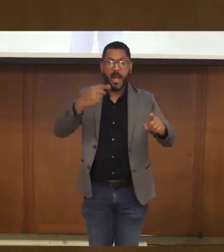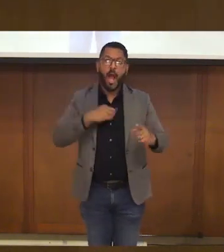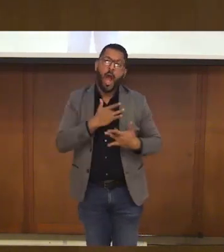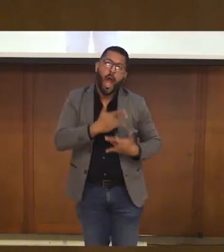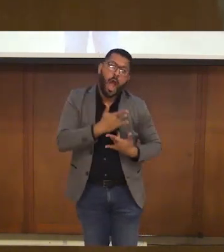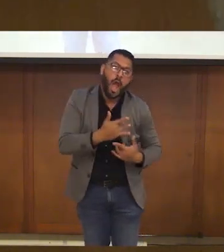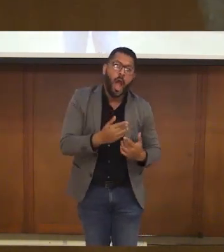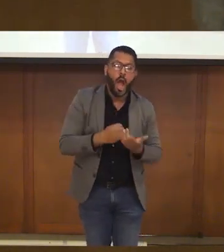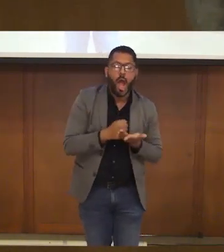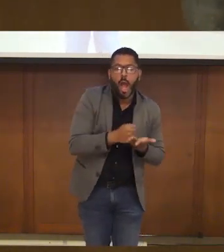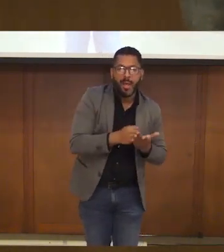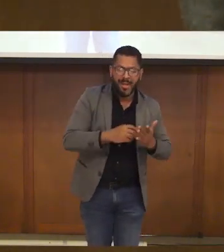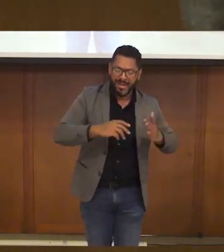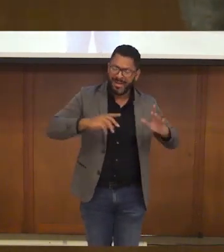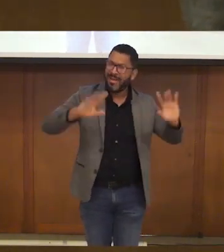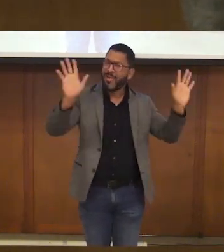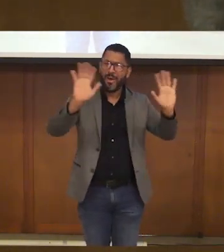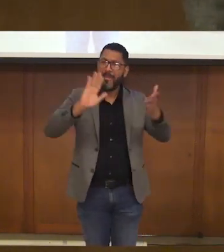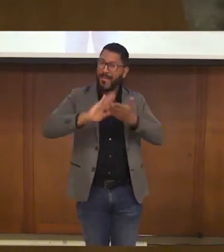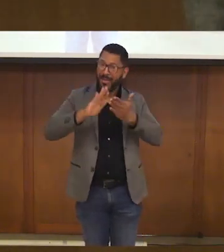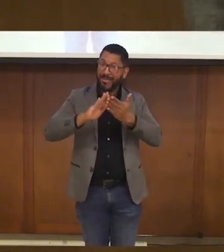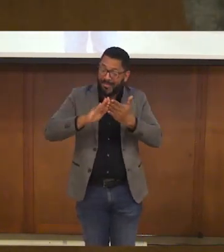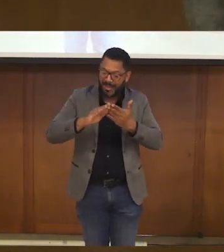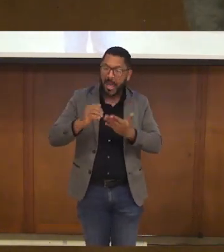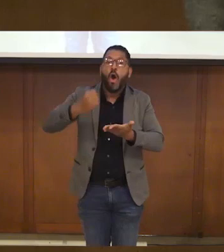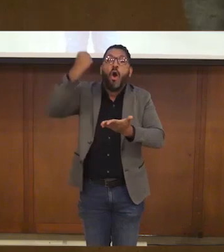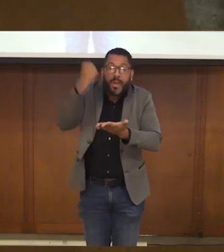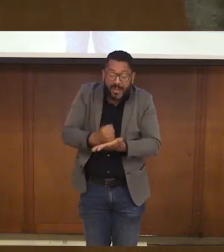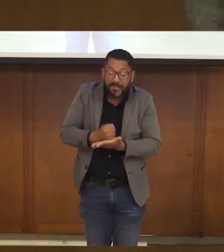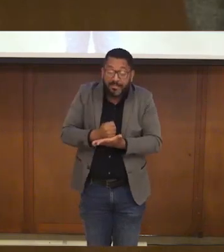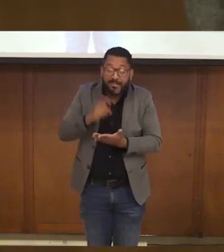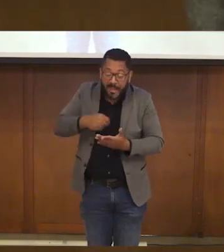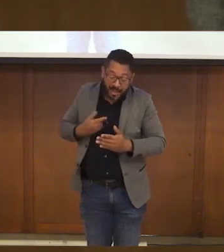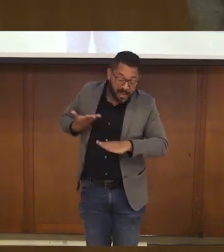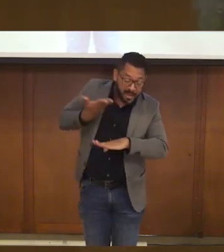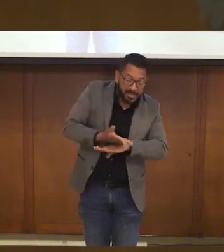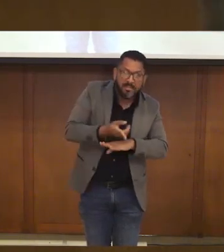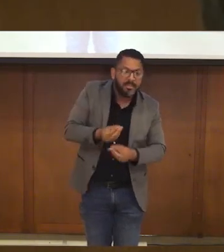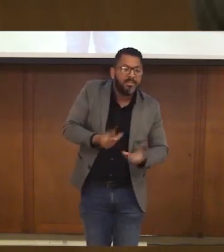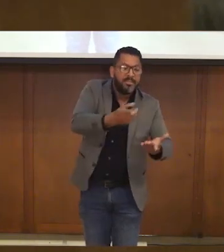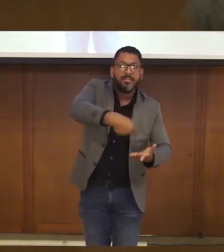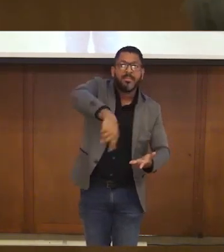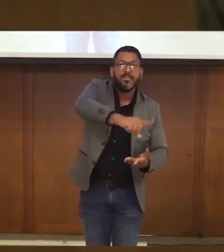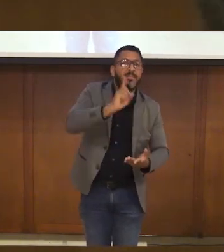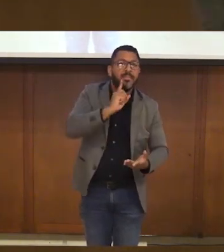caridad, es la obligación nuestra producir y proponer